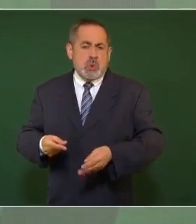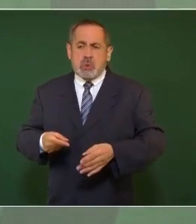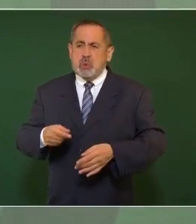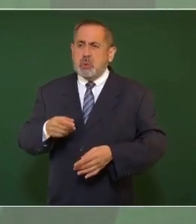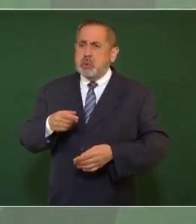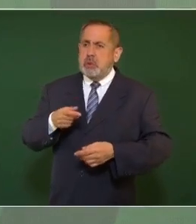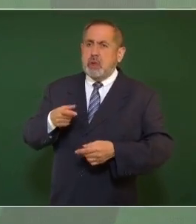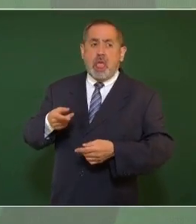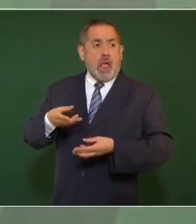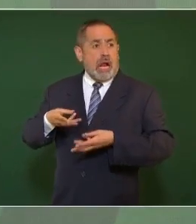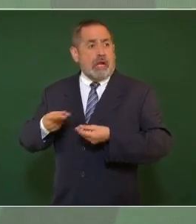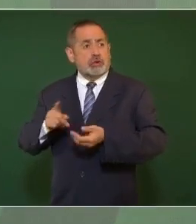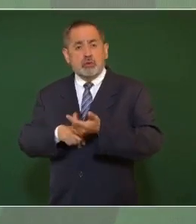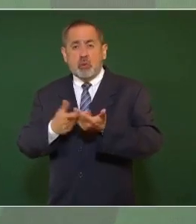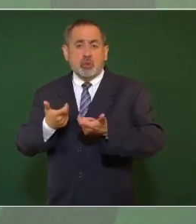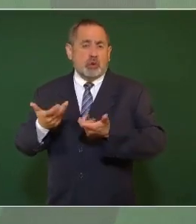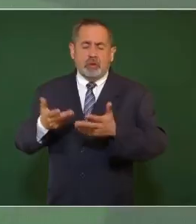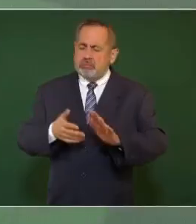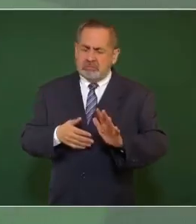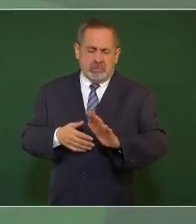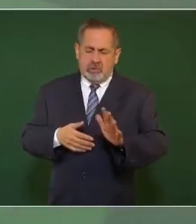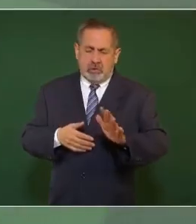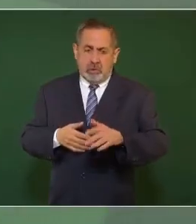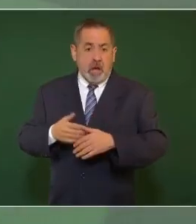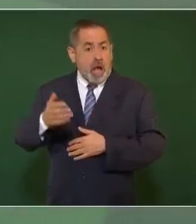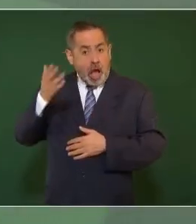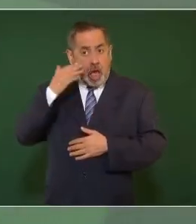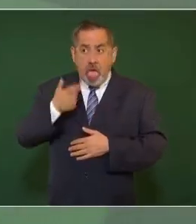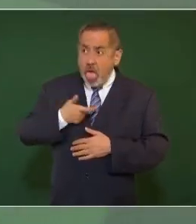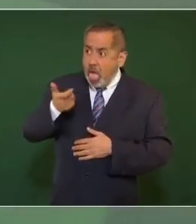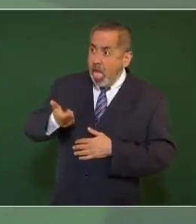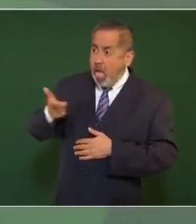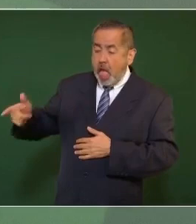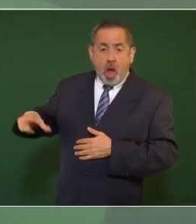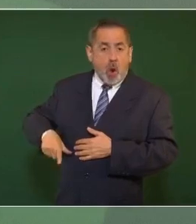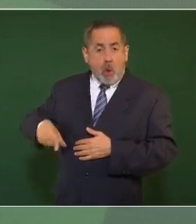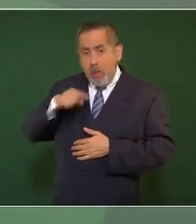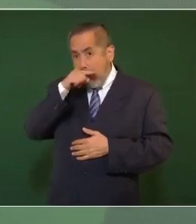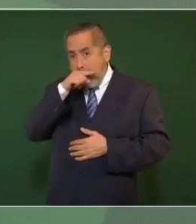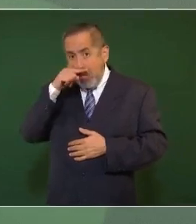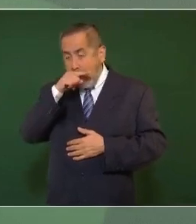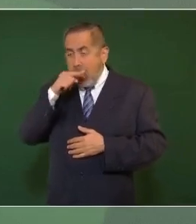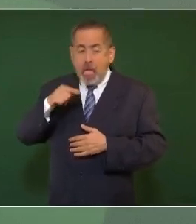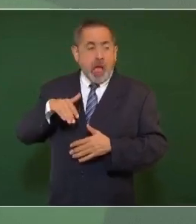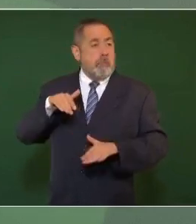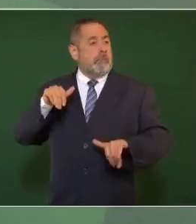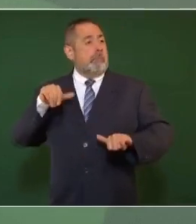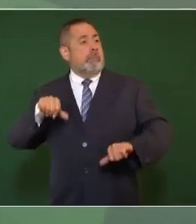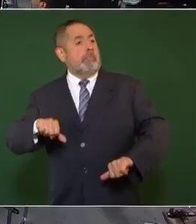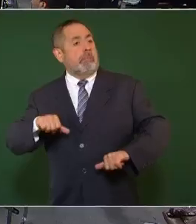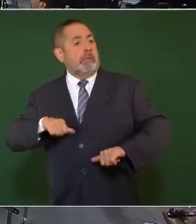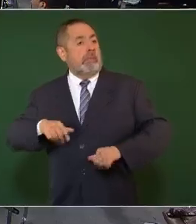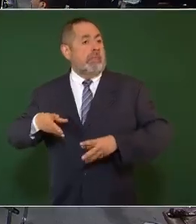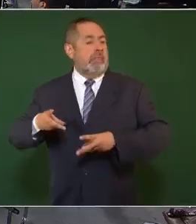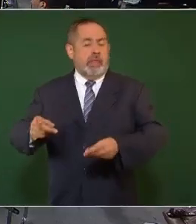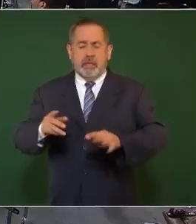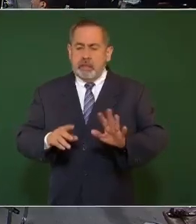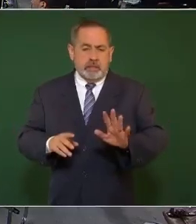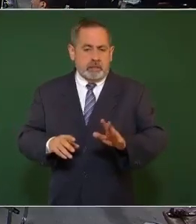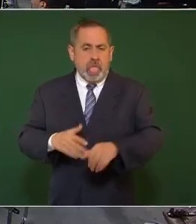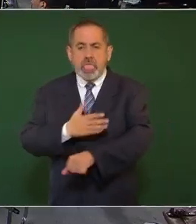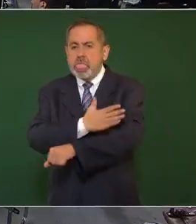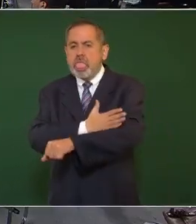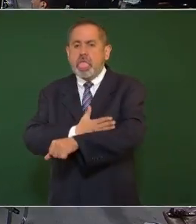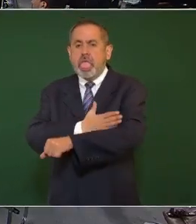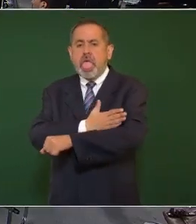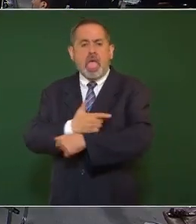oneroso, porque antes le costaba mucho al pueblo mantener al gobierno. Era un gobierno